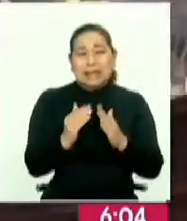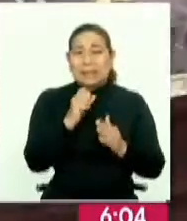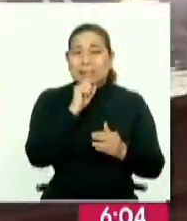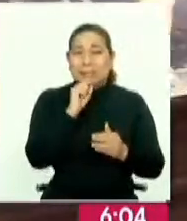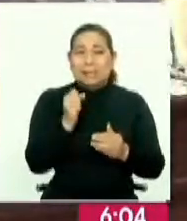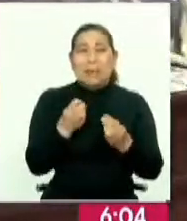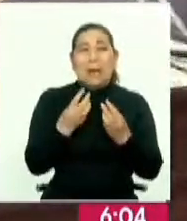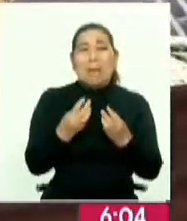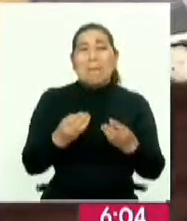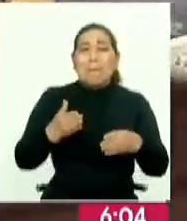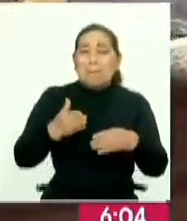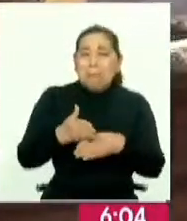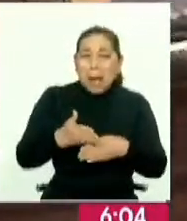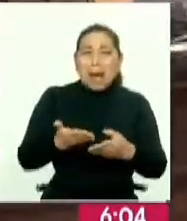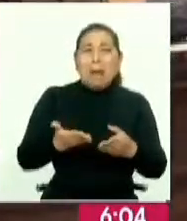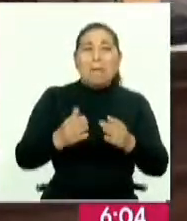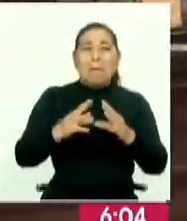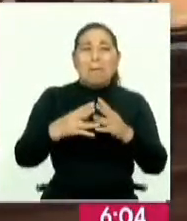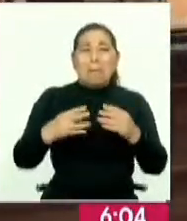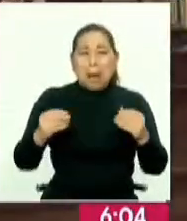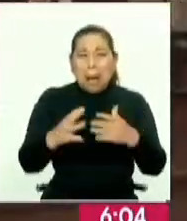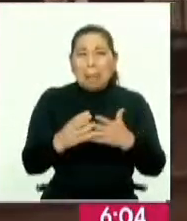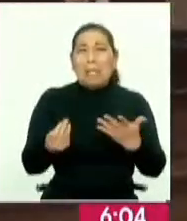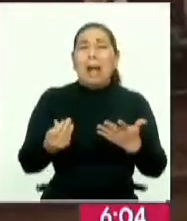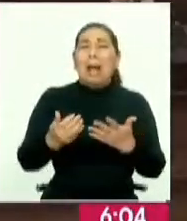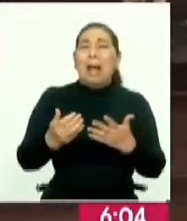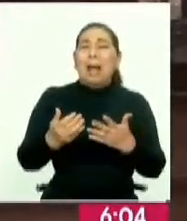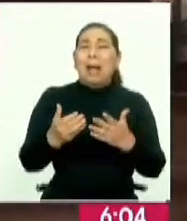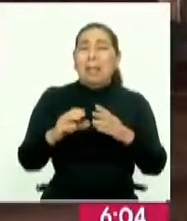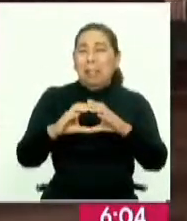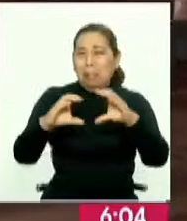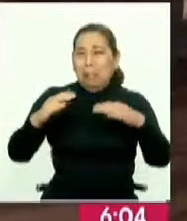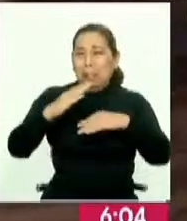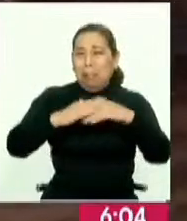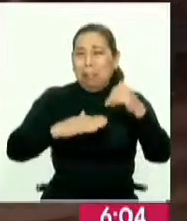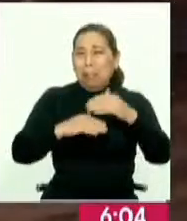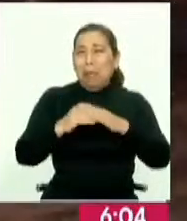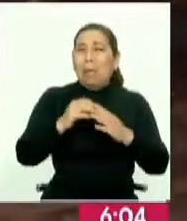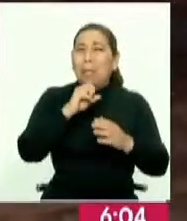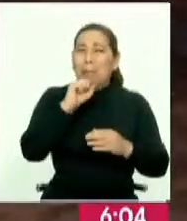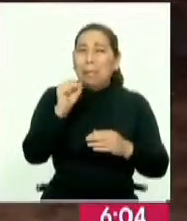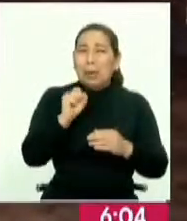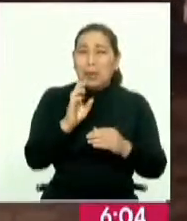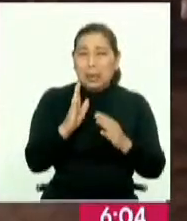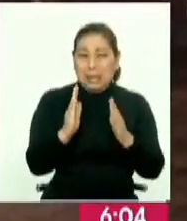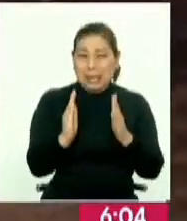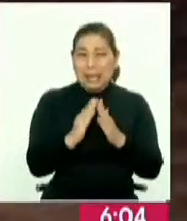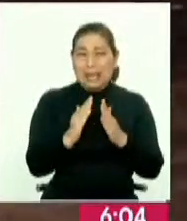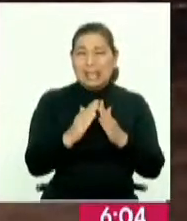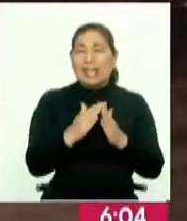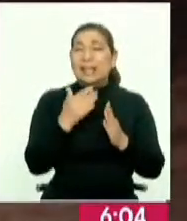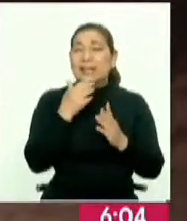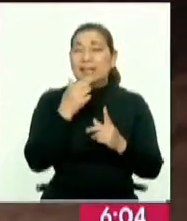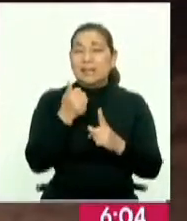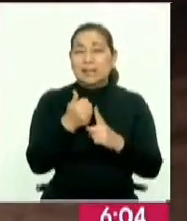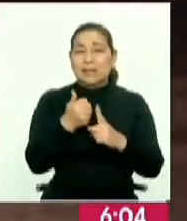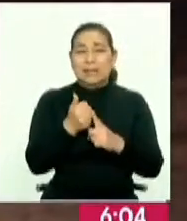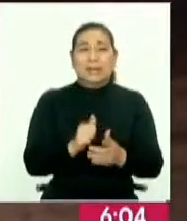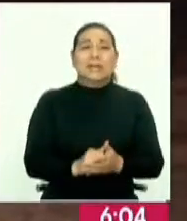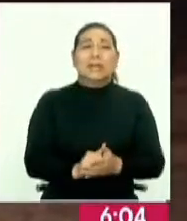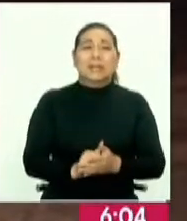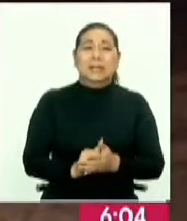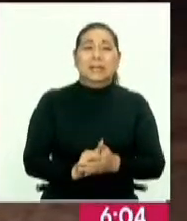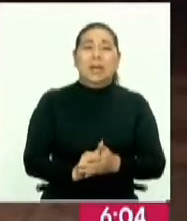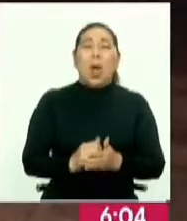madera de paja de adobe incluso una de las casitas le pertenece a un